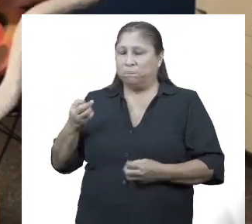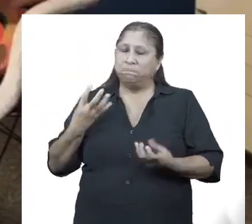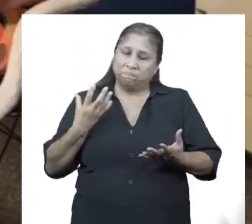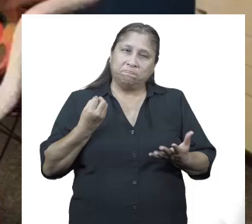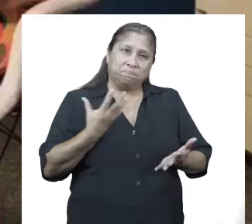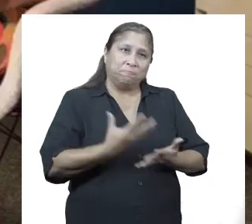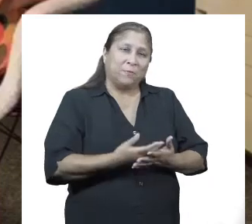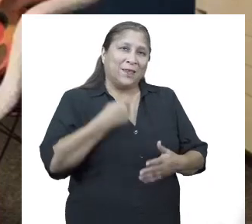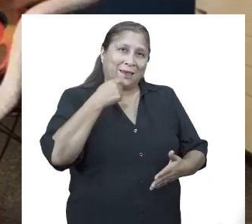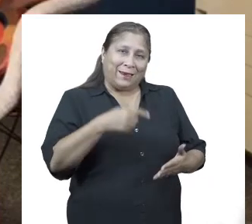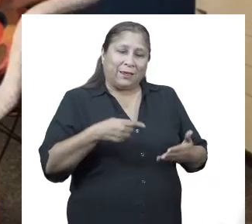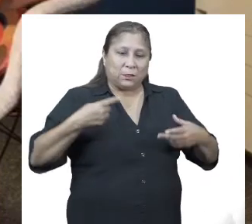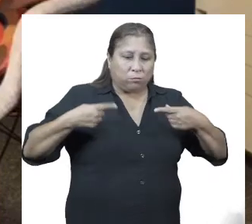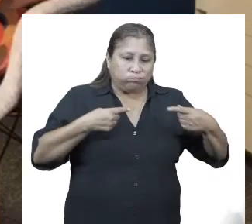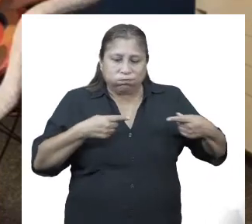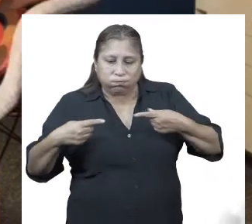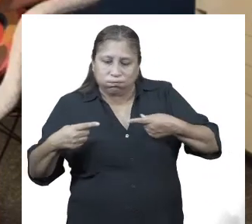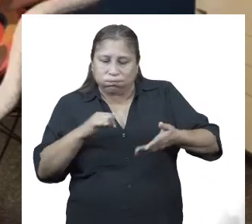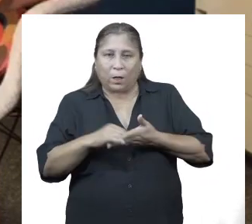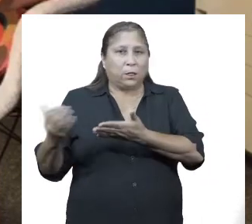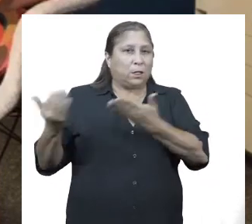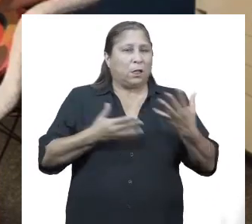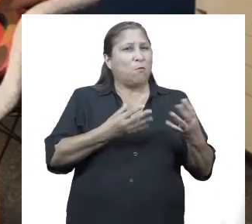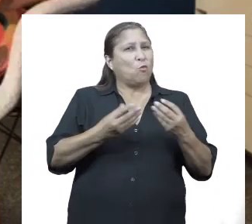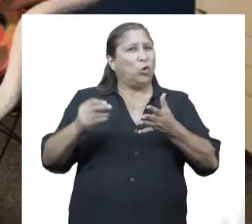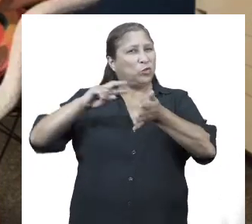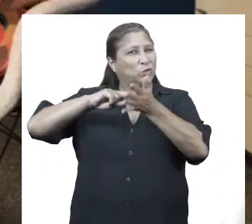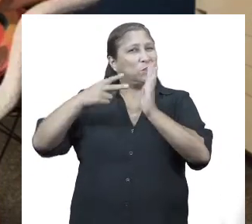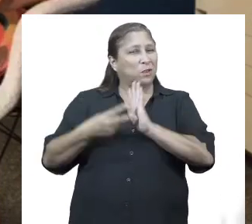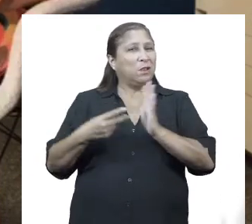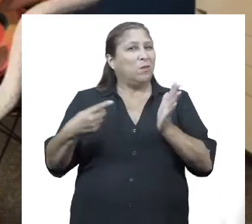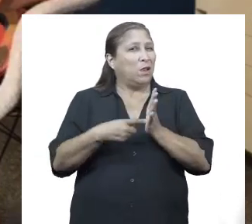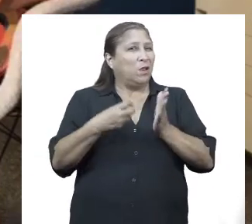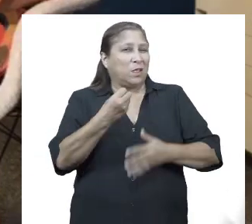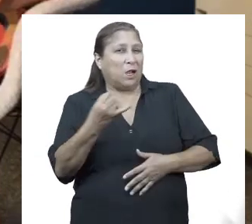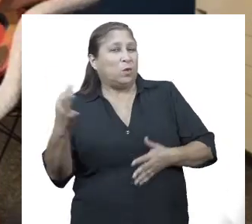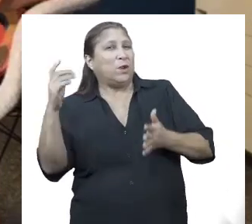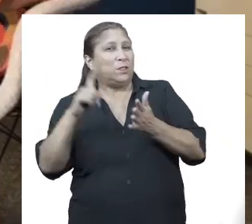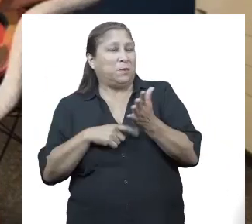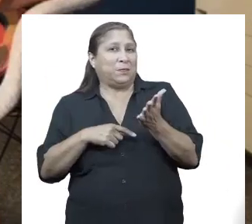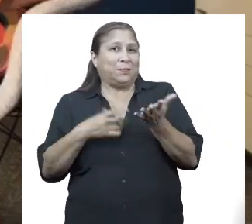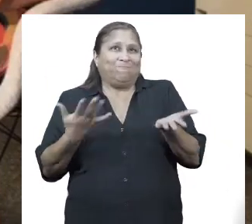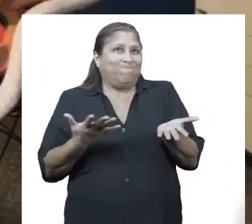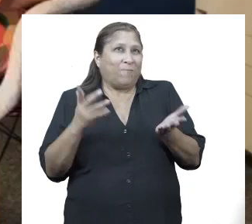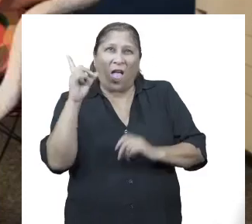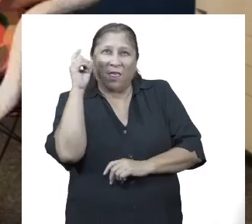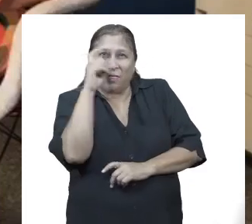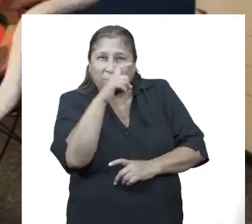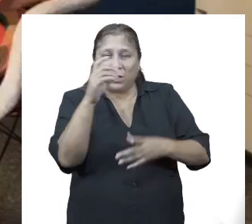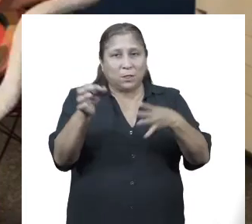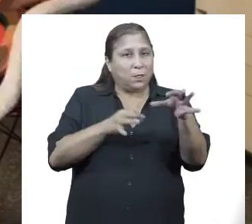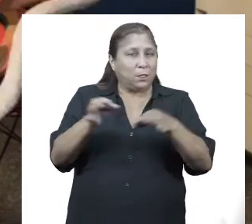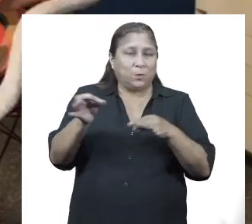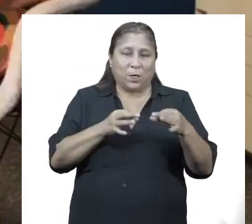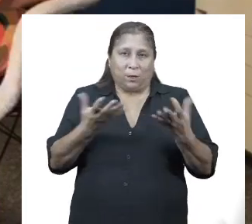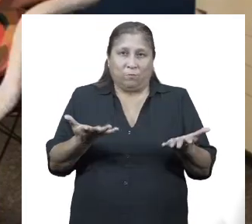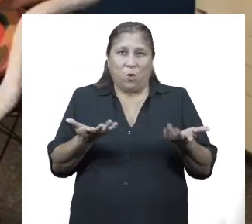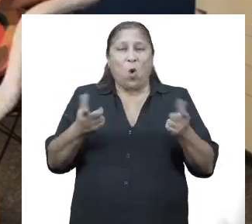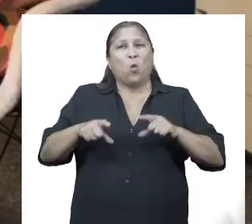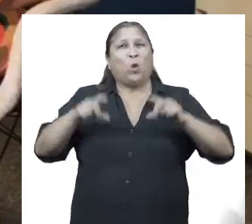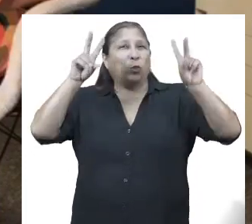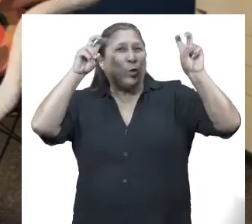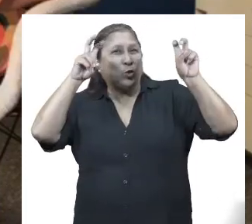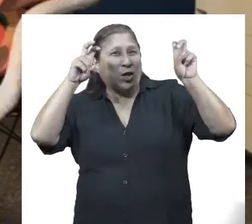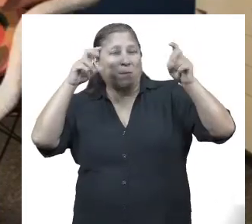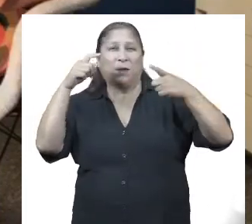Bueno, ese debate evidentemente trae muchísimos conceptos que a veces son difíciles de explicar, ¿no? Cuando